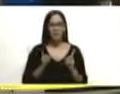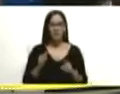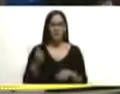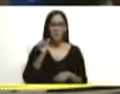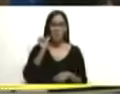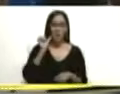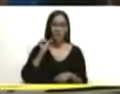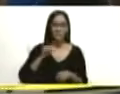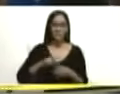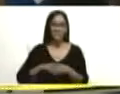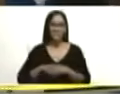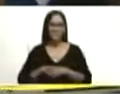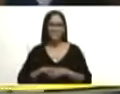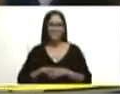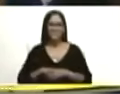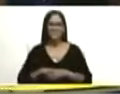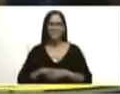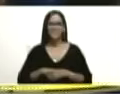bébela.